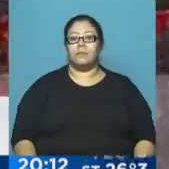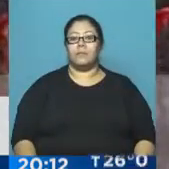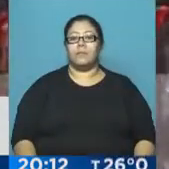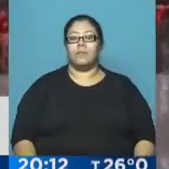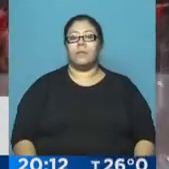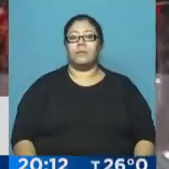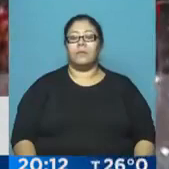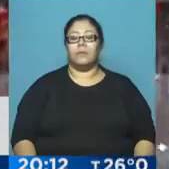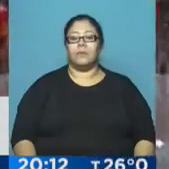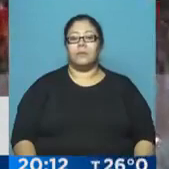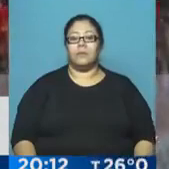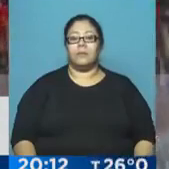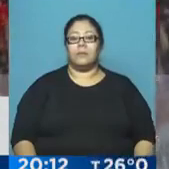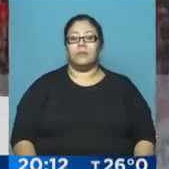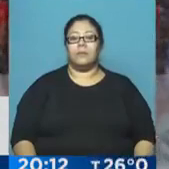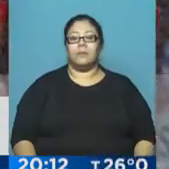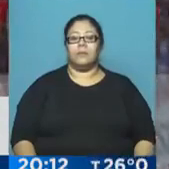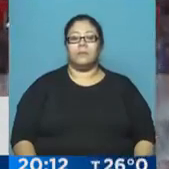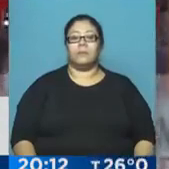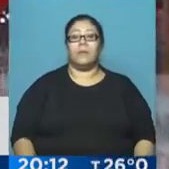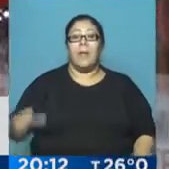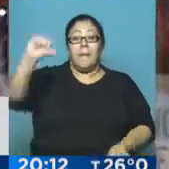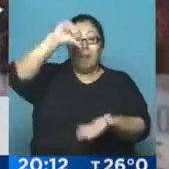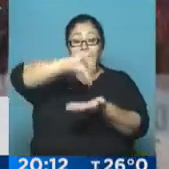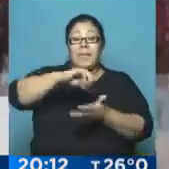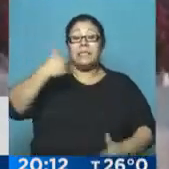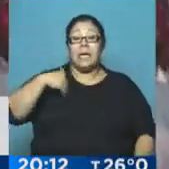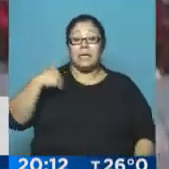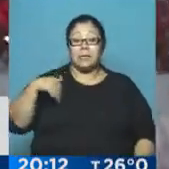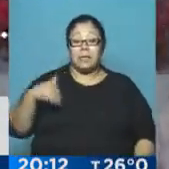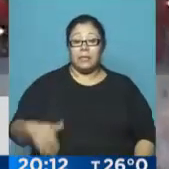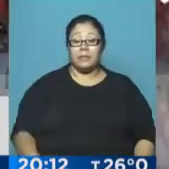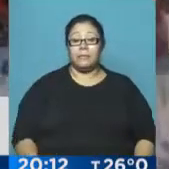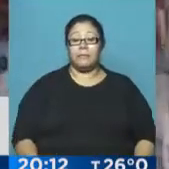desde que se instaló en la República Argentina